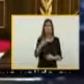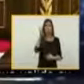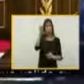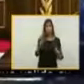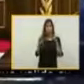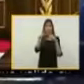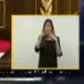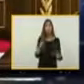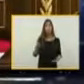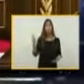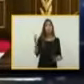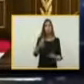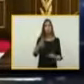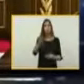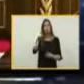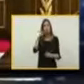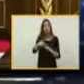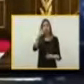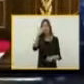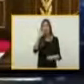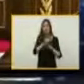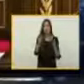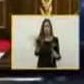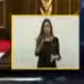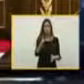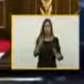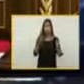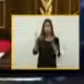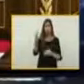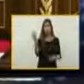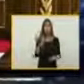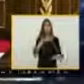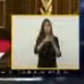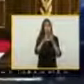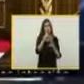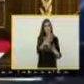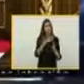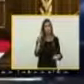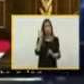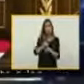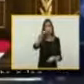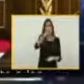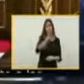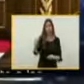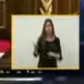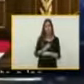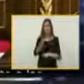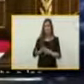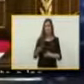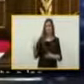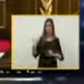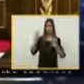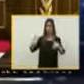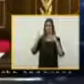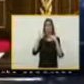porque claro, que sí puede pasar, y como además Pedro Sánchez tiene... No lo diré. Pedro Sánchez es una persona peculiar, puede ocurrir que sí o que no. Pero